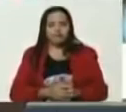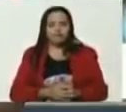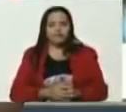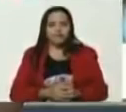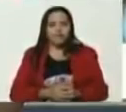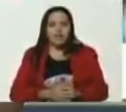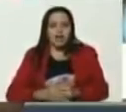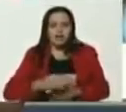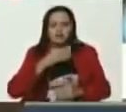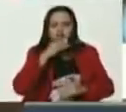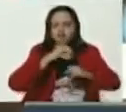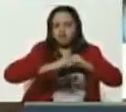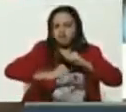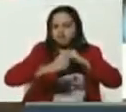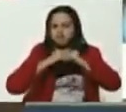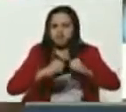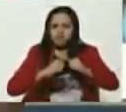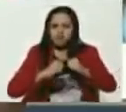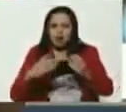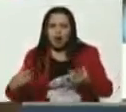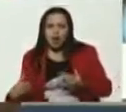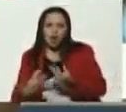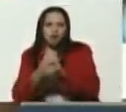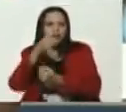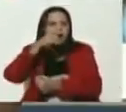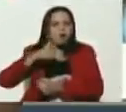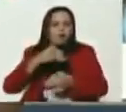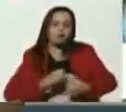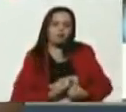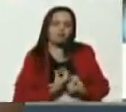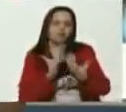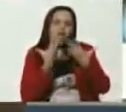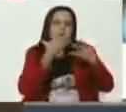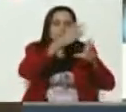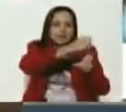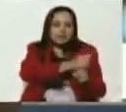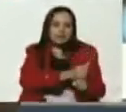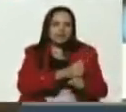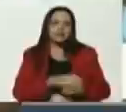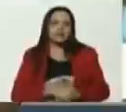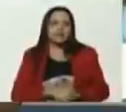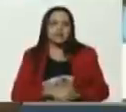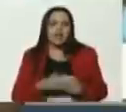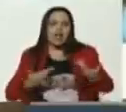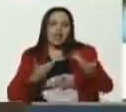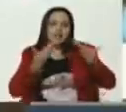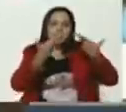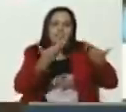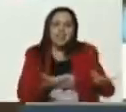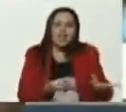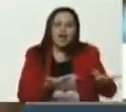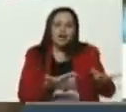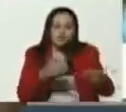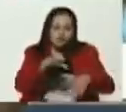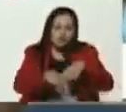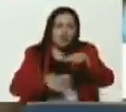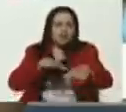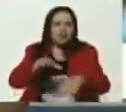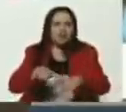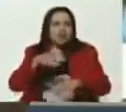Bravos combatientes con su pueblo armado de esperanzas dejaron huella de un pueblo